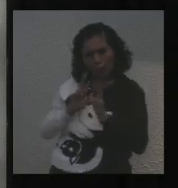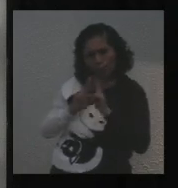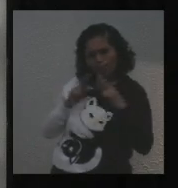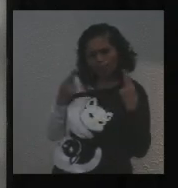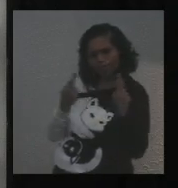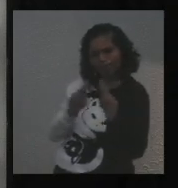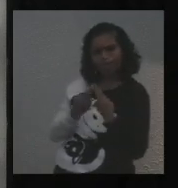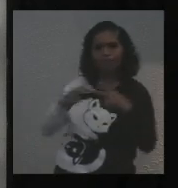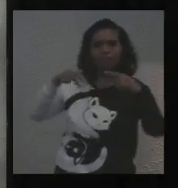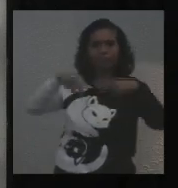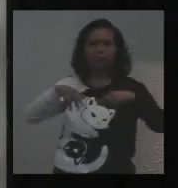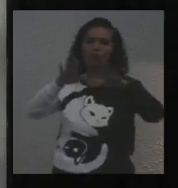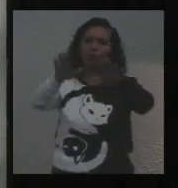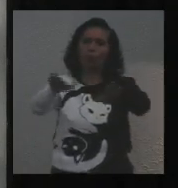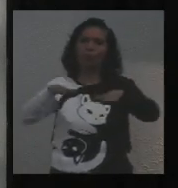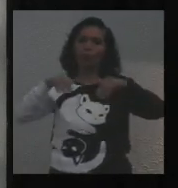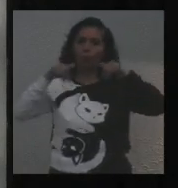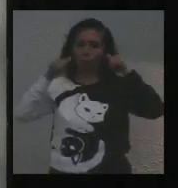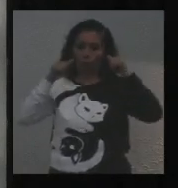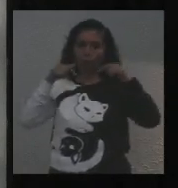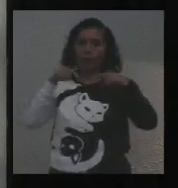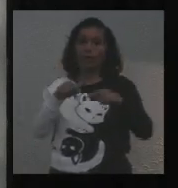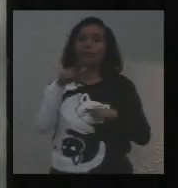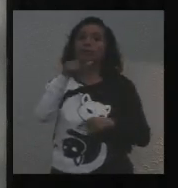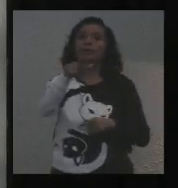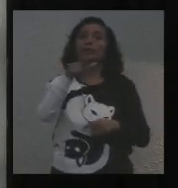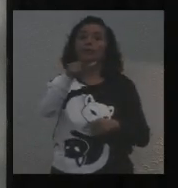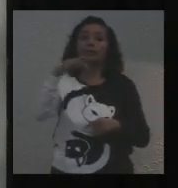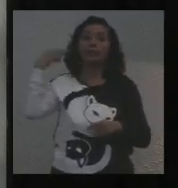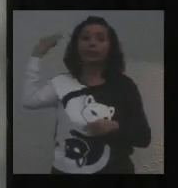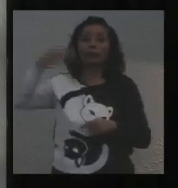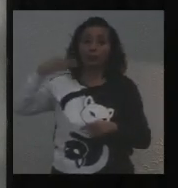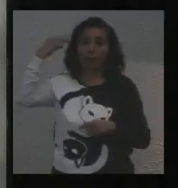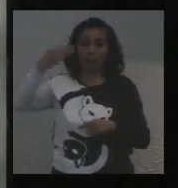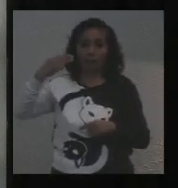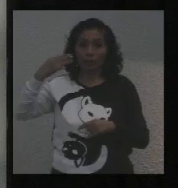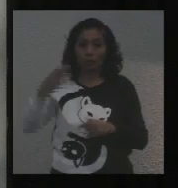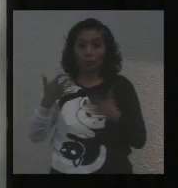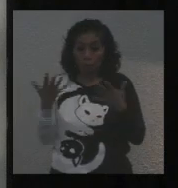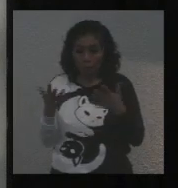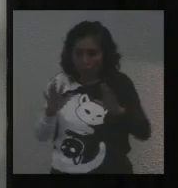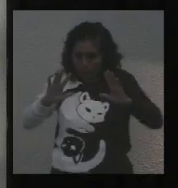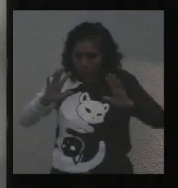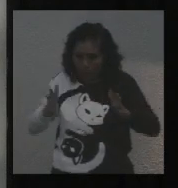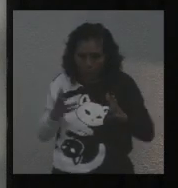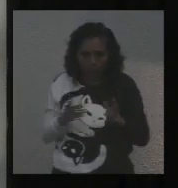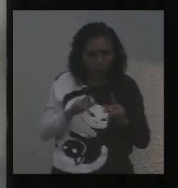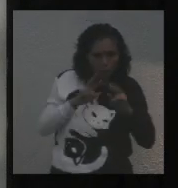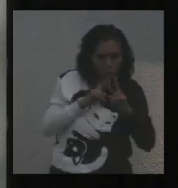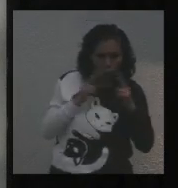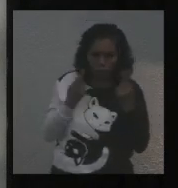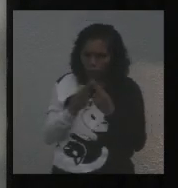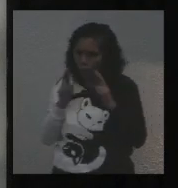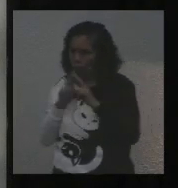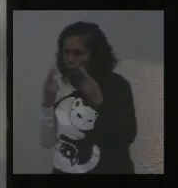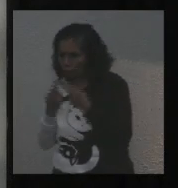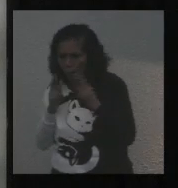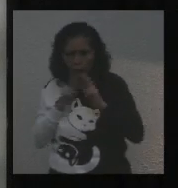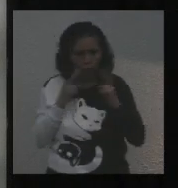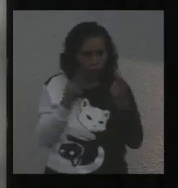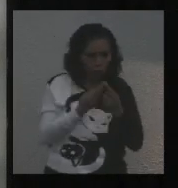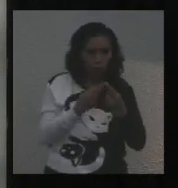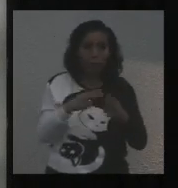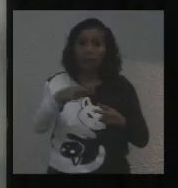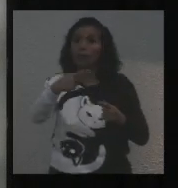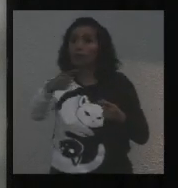en el recinto de la legislatura el 17 de marzo y constituidos en juntas preparatorias nombrarán de entre